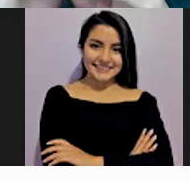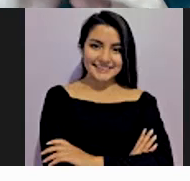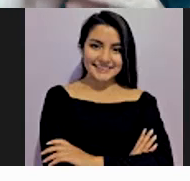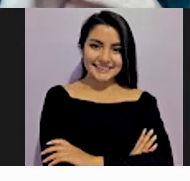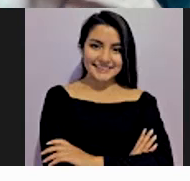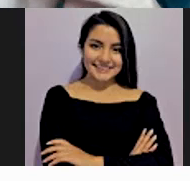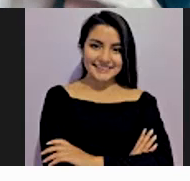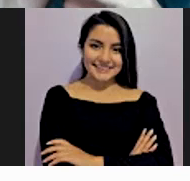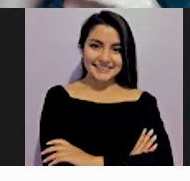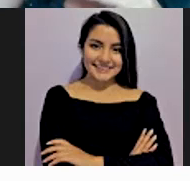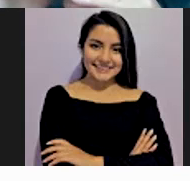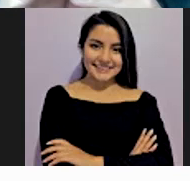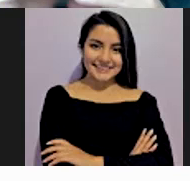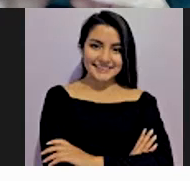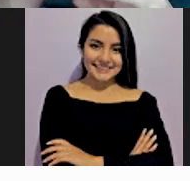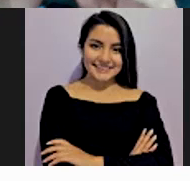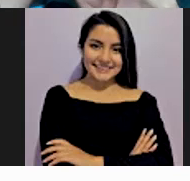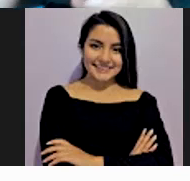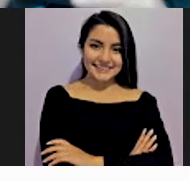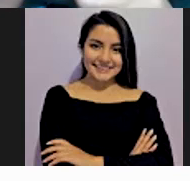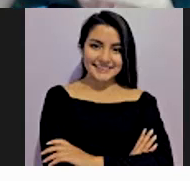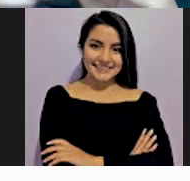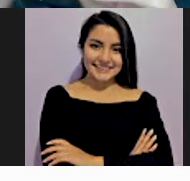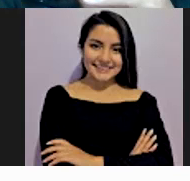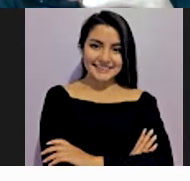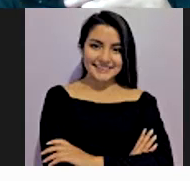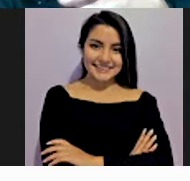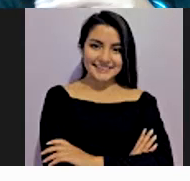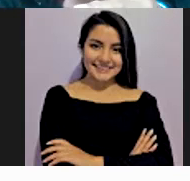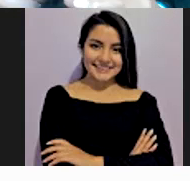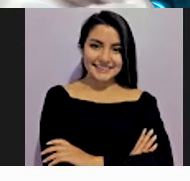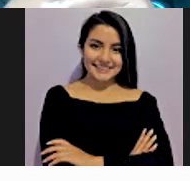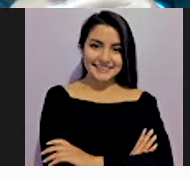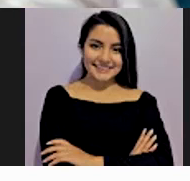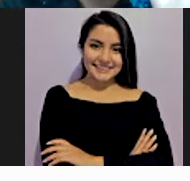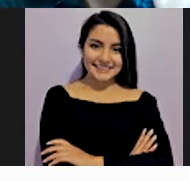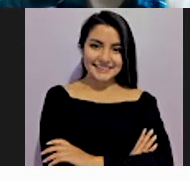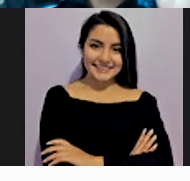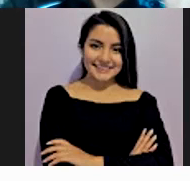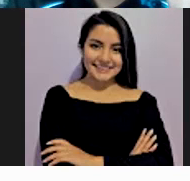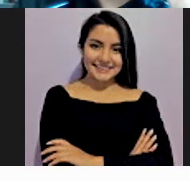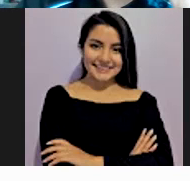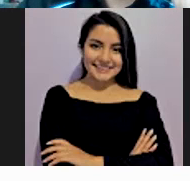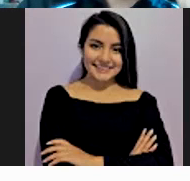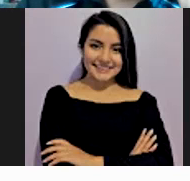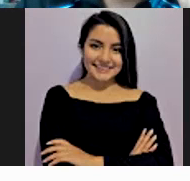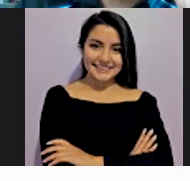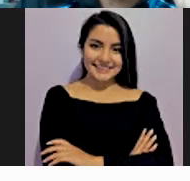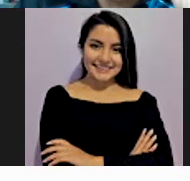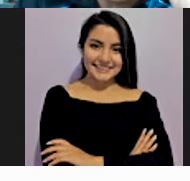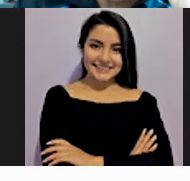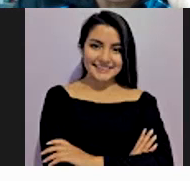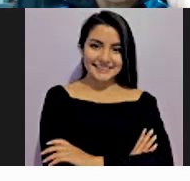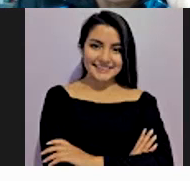va casi uniforme, ¿no es cierto? Y luego dice en ciertas partes cambia y pues tiene una otra velocidad. Entonces, al final, en los ríos tienen